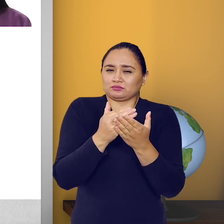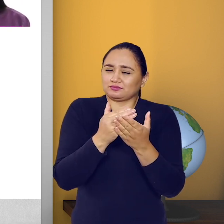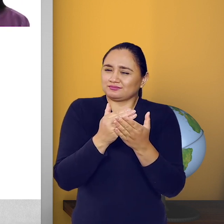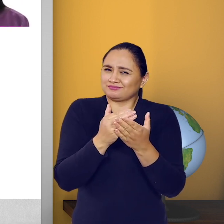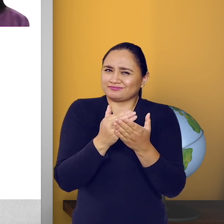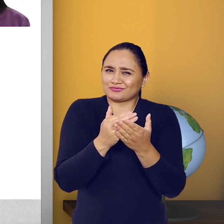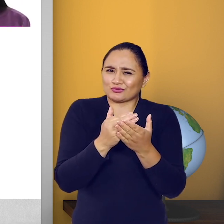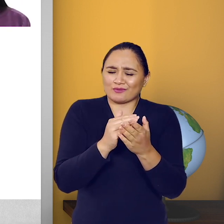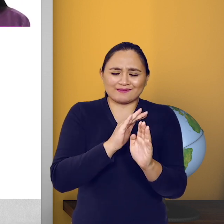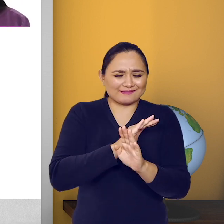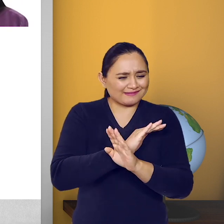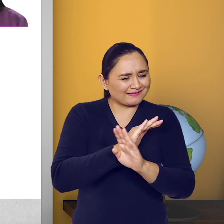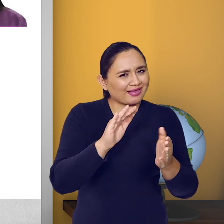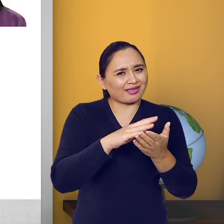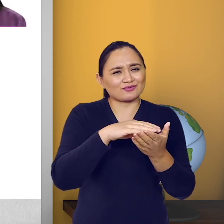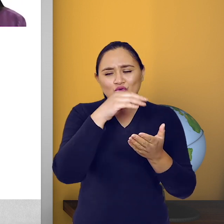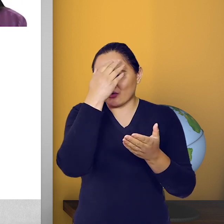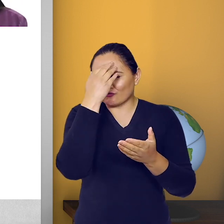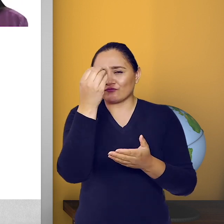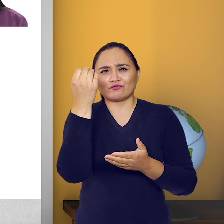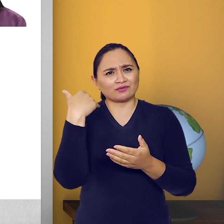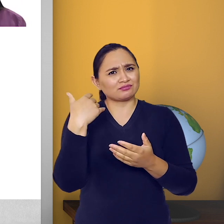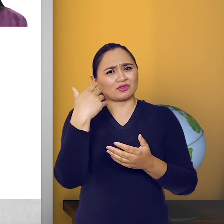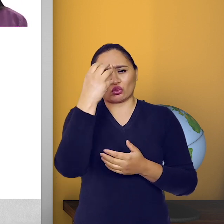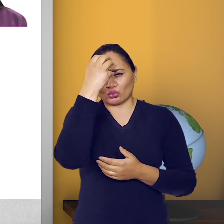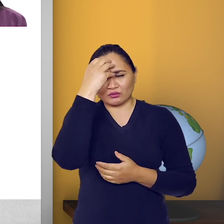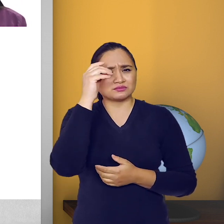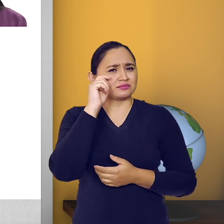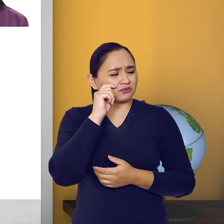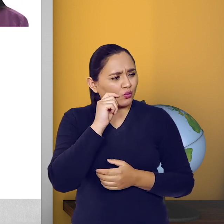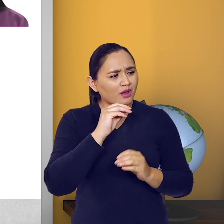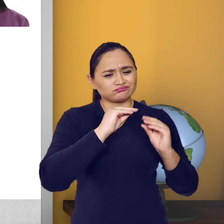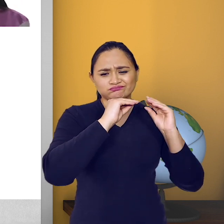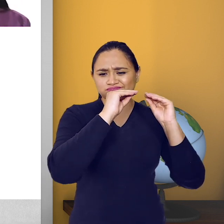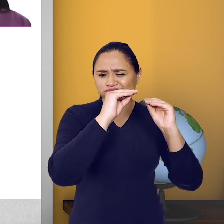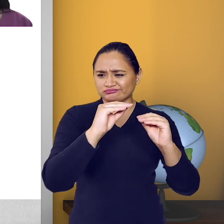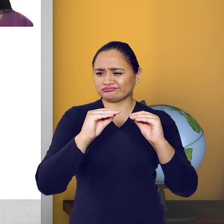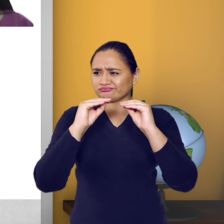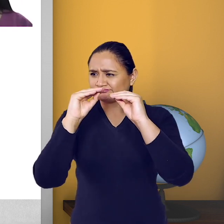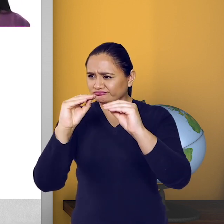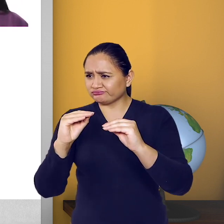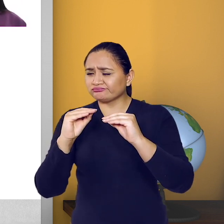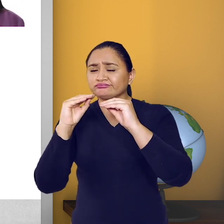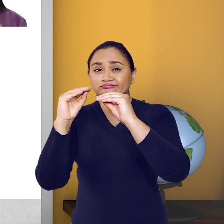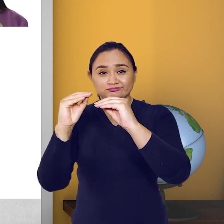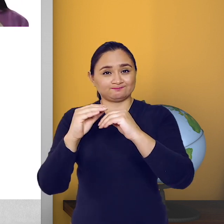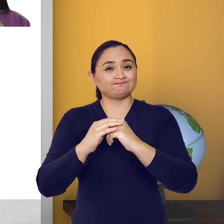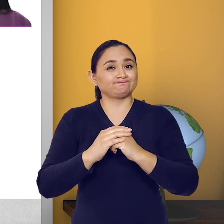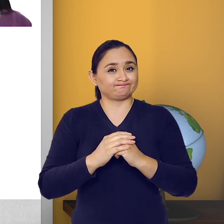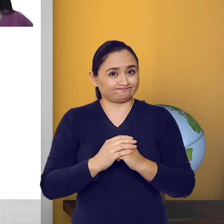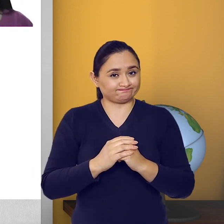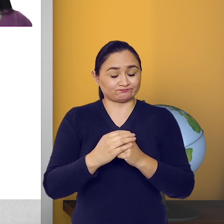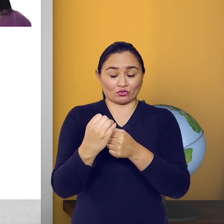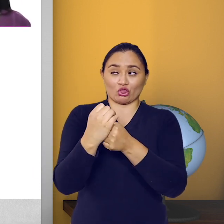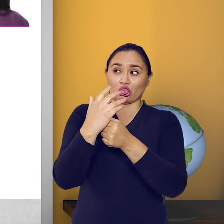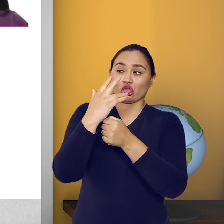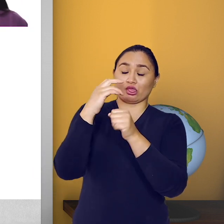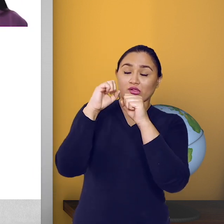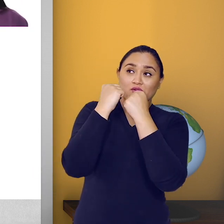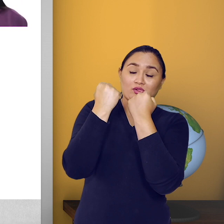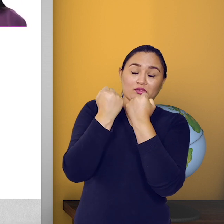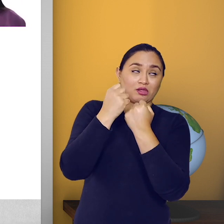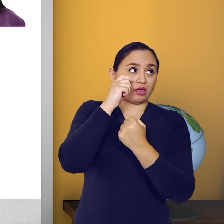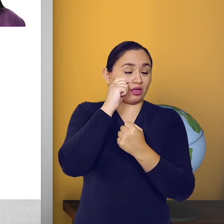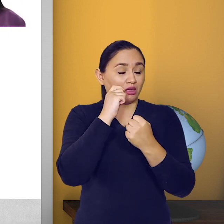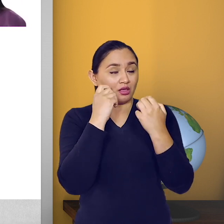que están generando paradigmas que provocan en nuestros niños, niñas y